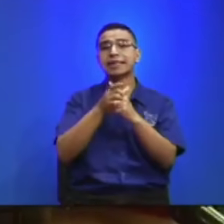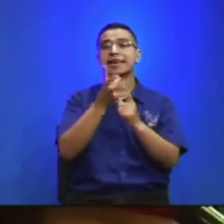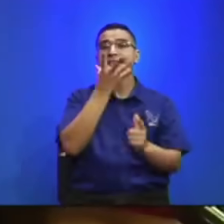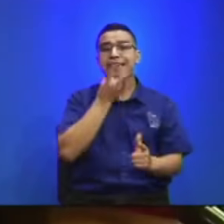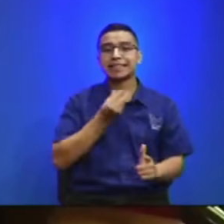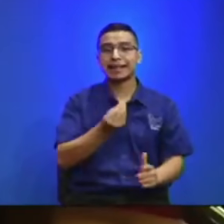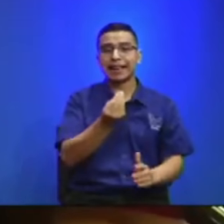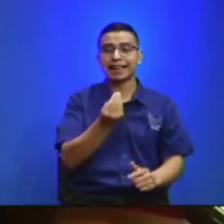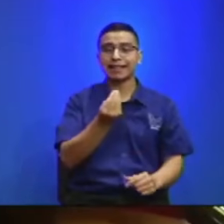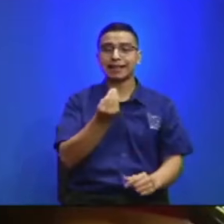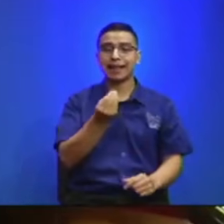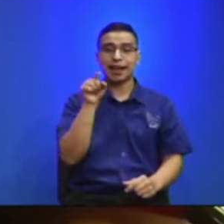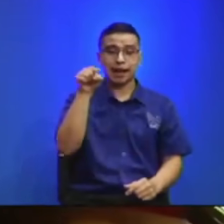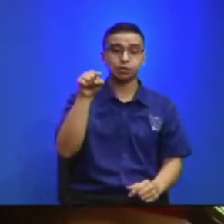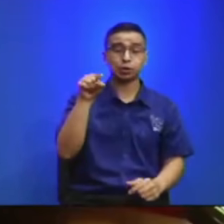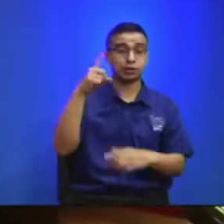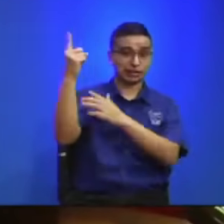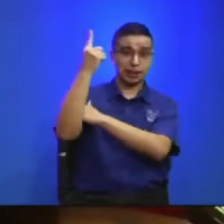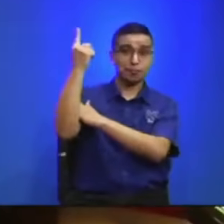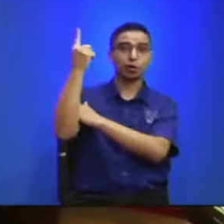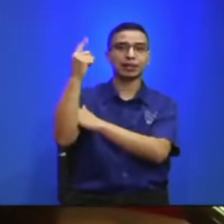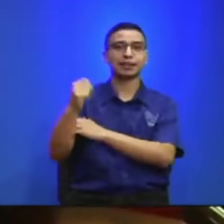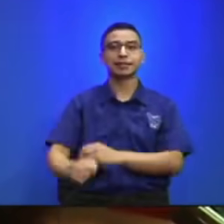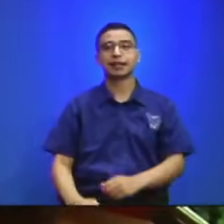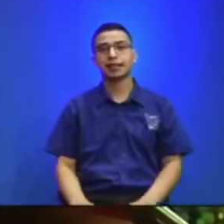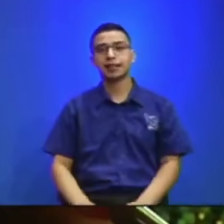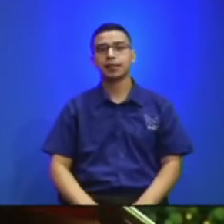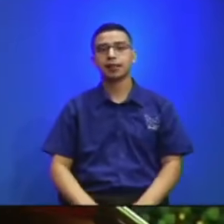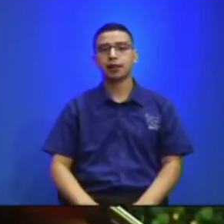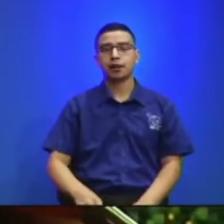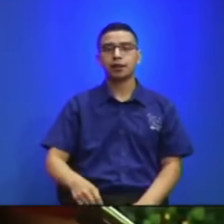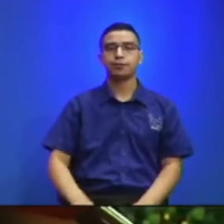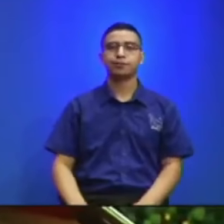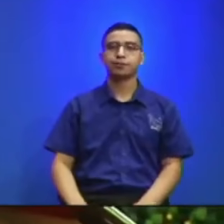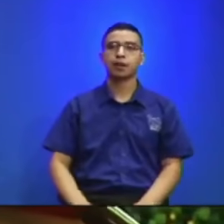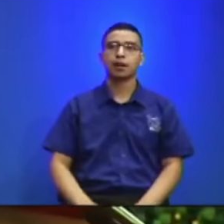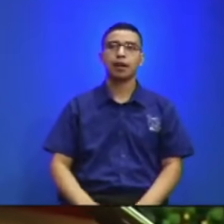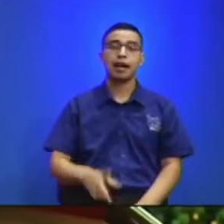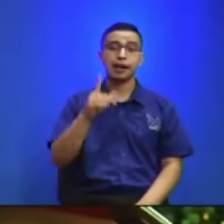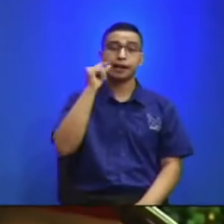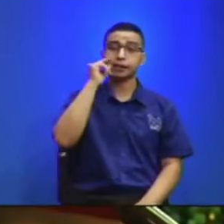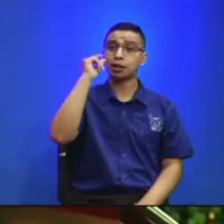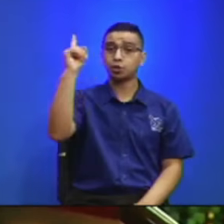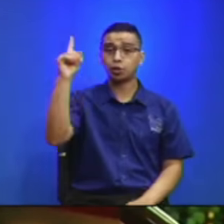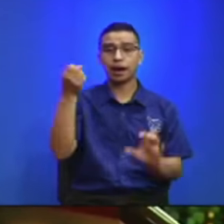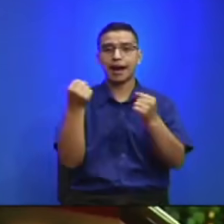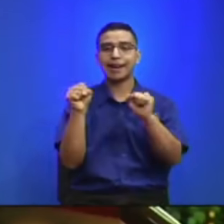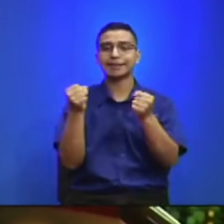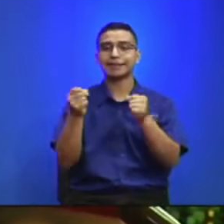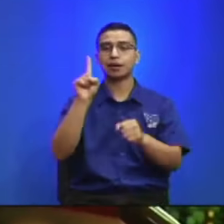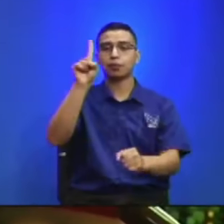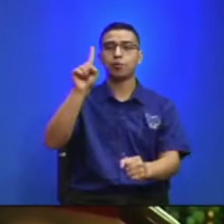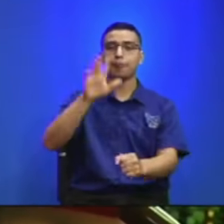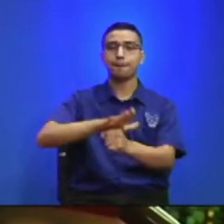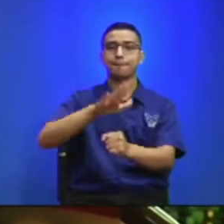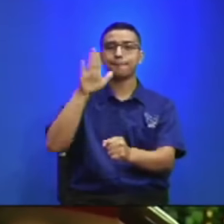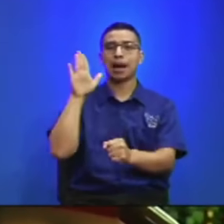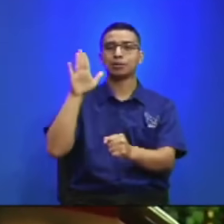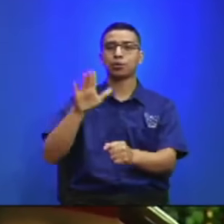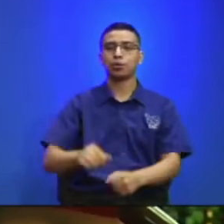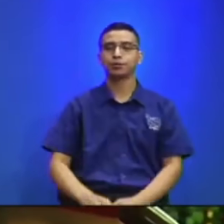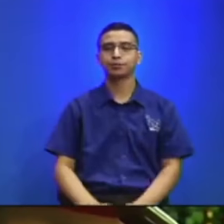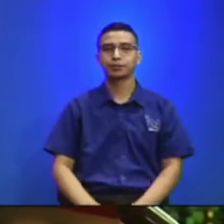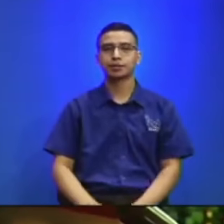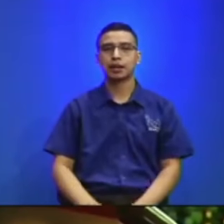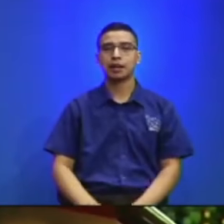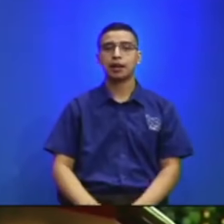de los pactos y de las promesas entonces ahora viene y hace un pacto hace un pacto